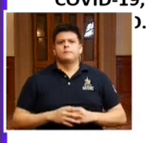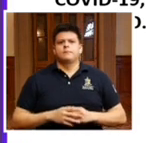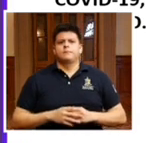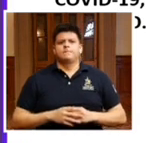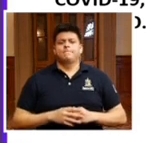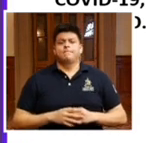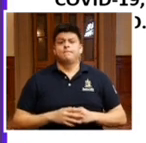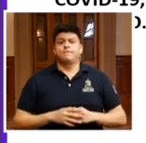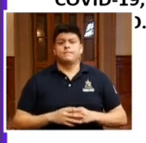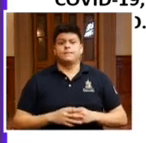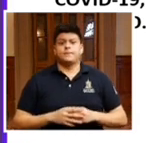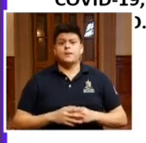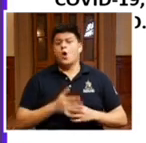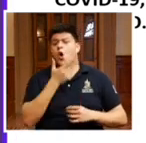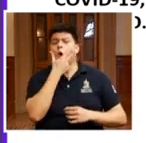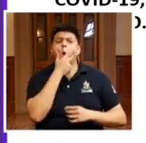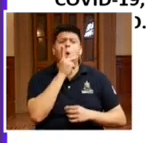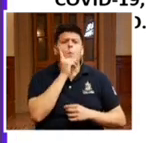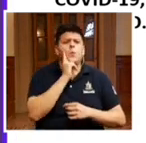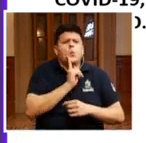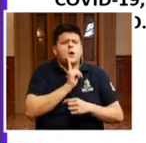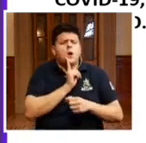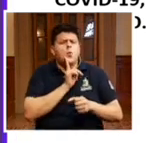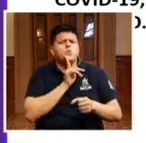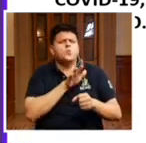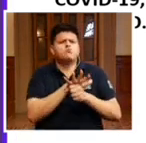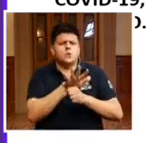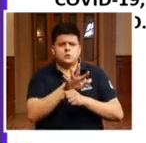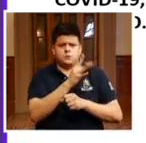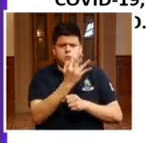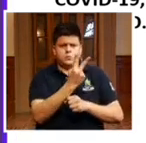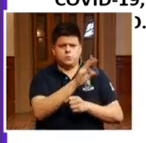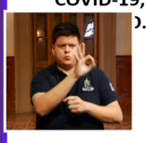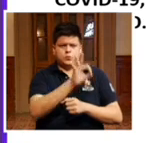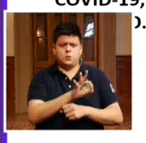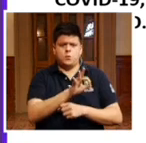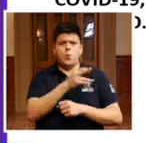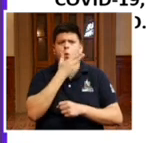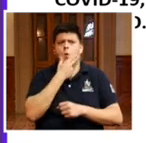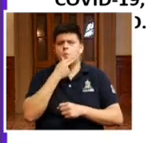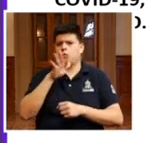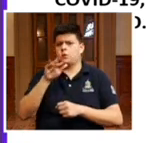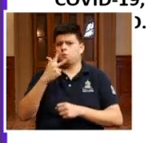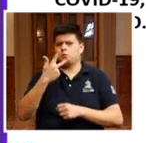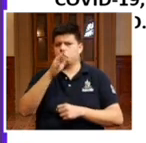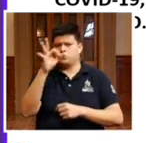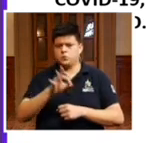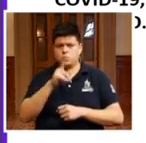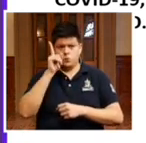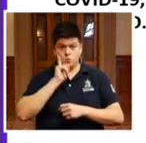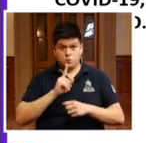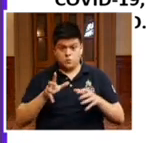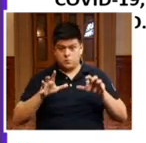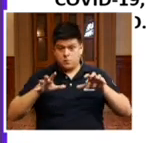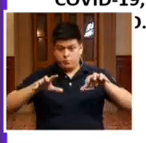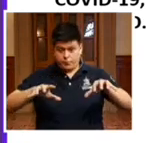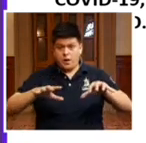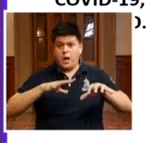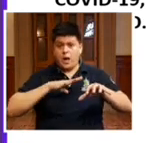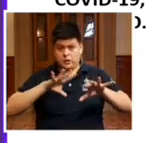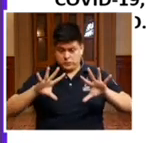La distribución por género, 52% masculino, 48% femenino, están ya